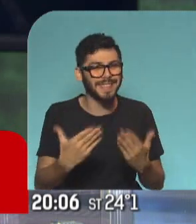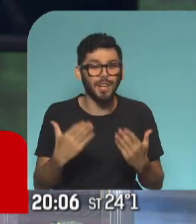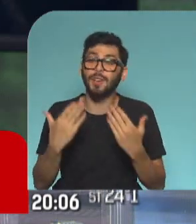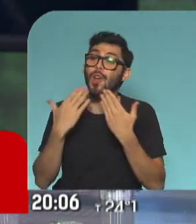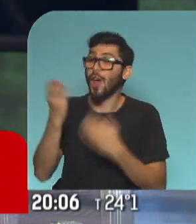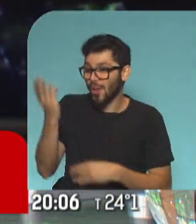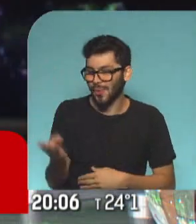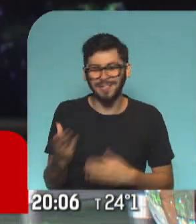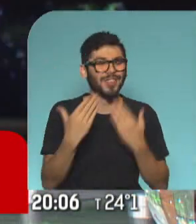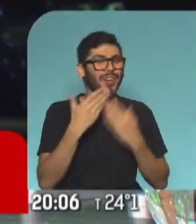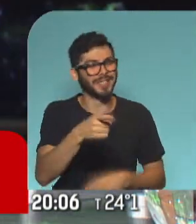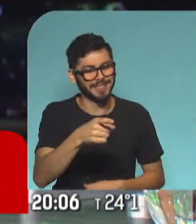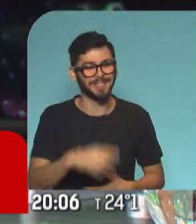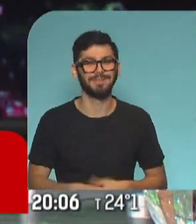gracias seguimos